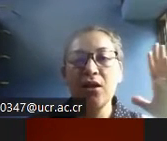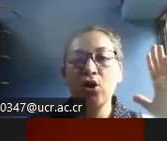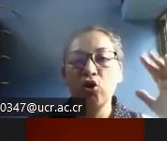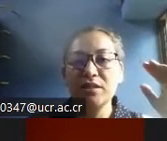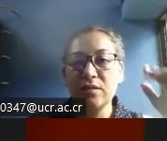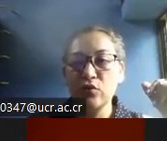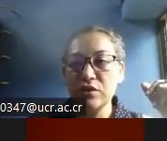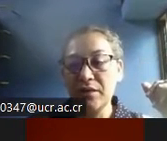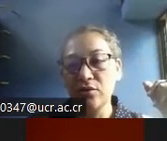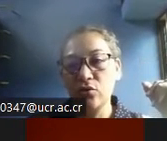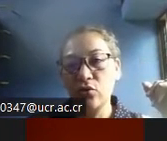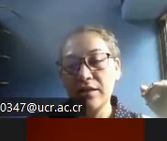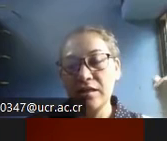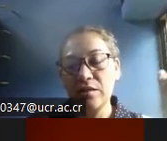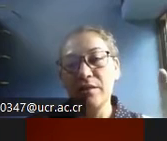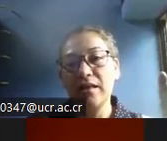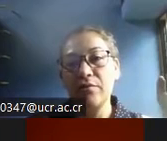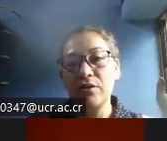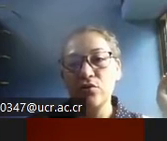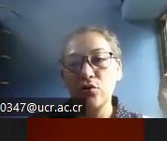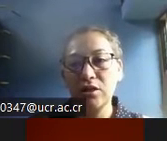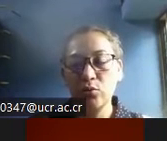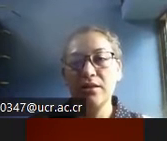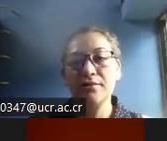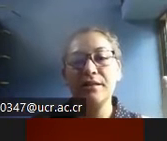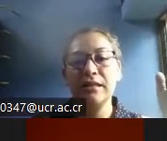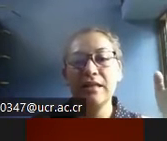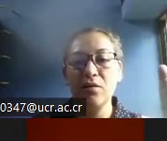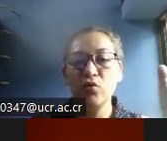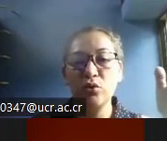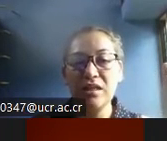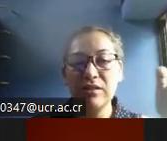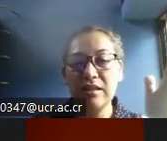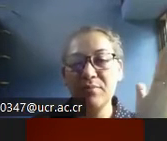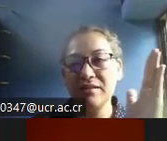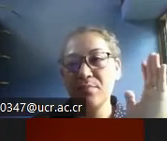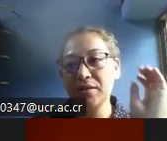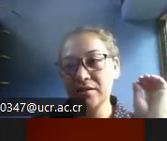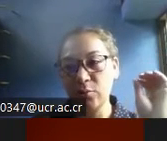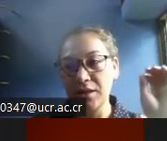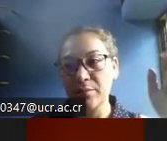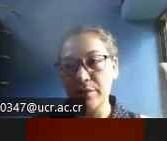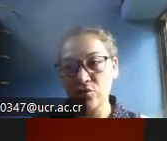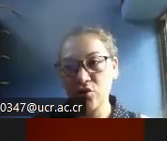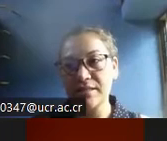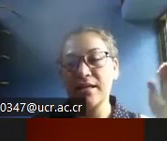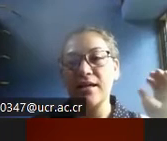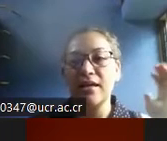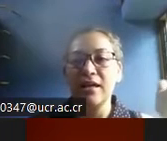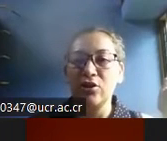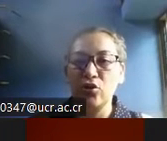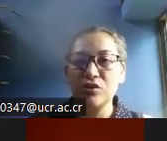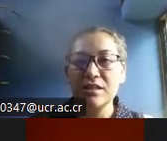ahí. Como estamos trabajando con el Nearpad de la versión gratuita, tenemos un límite de participantes de 40